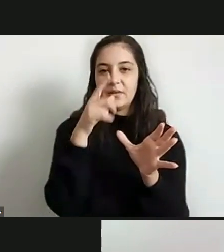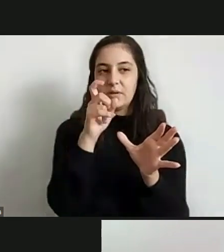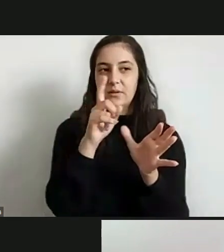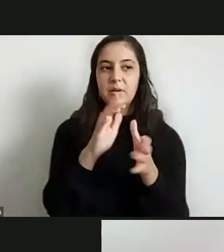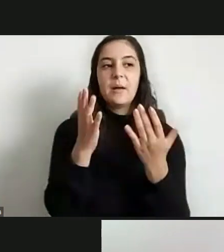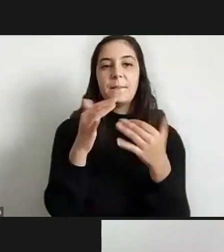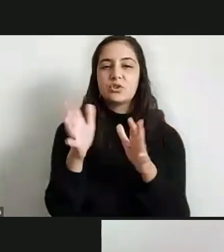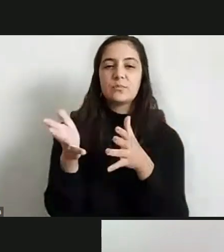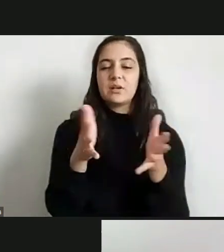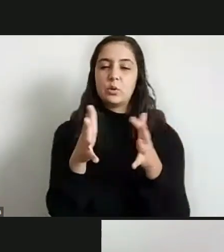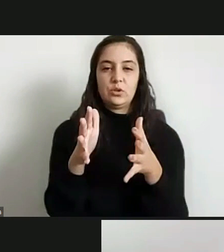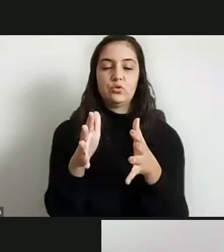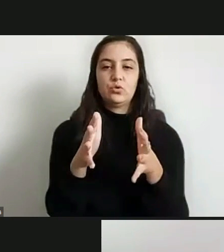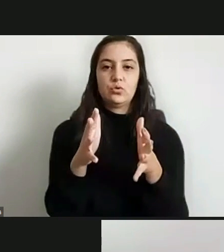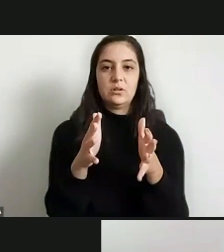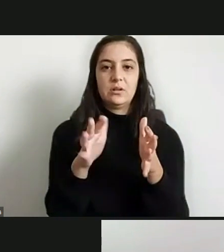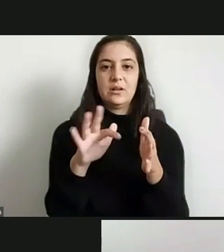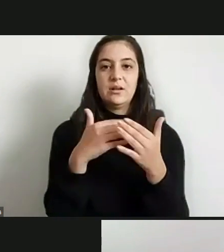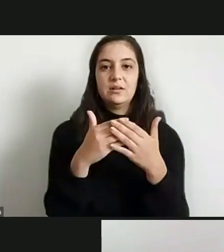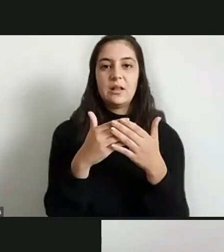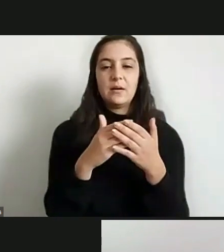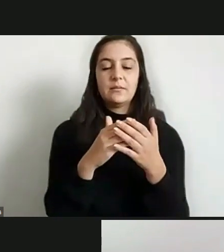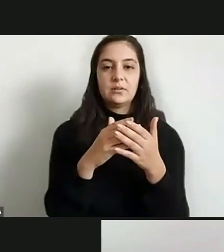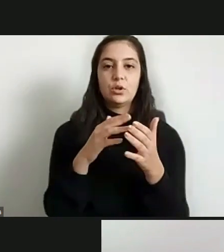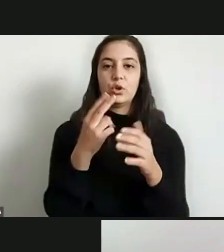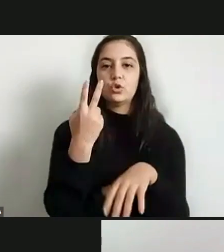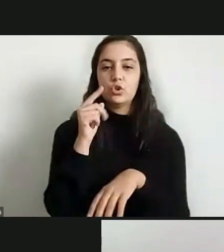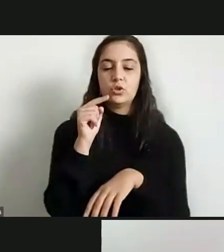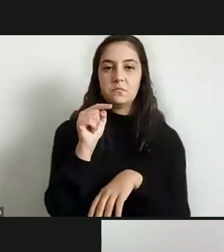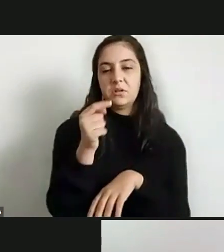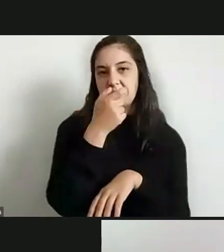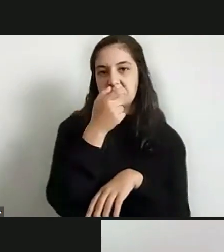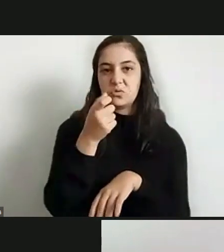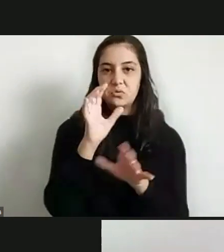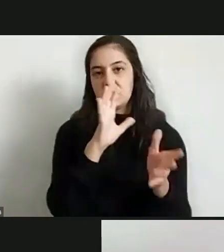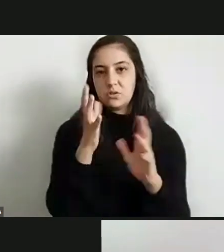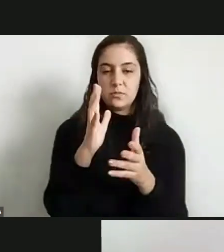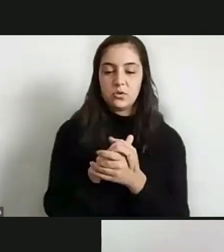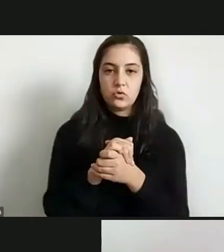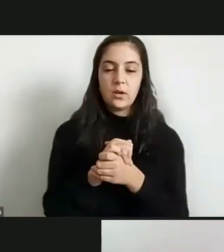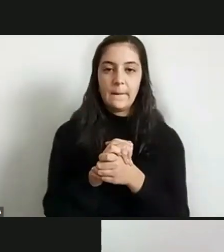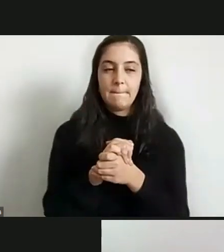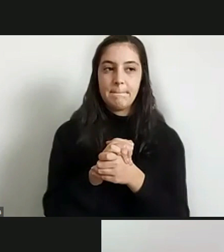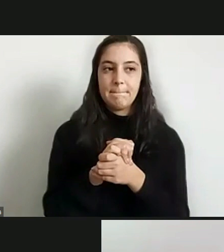Más o menos están constituidas por 2.000 personas por